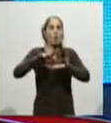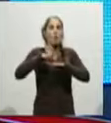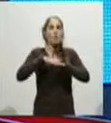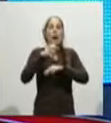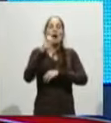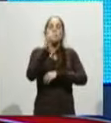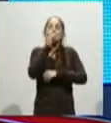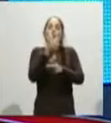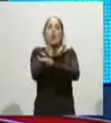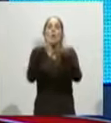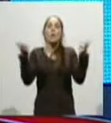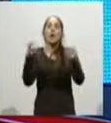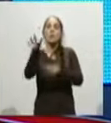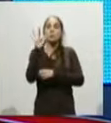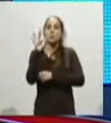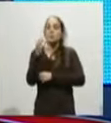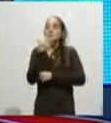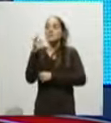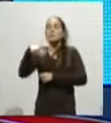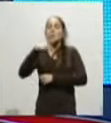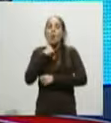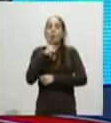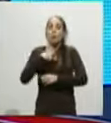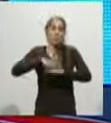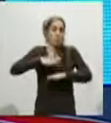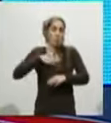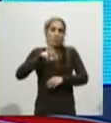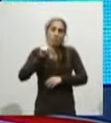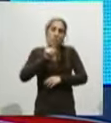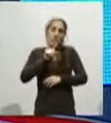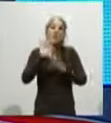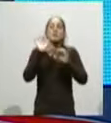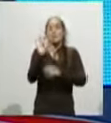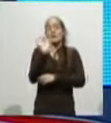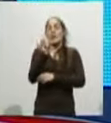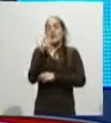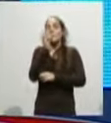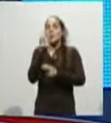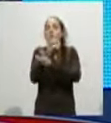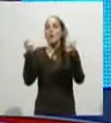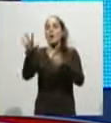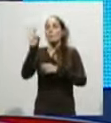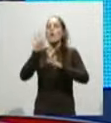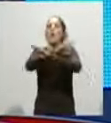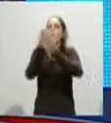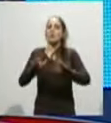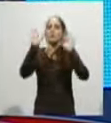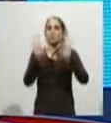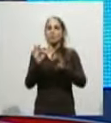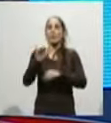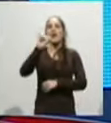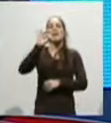gusta, no es culpa nuestra. El jurado es quien tiene la última palabra. Vamos a dar la bienvenida a Ismael